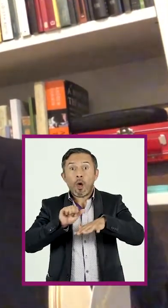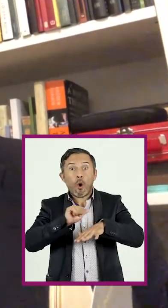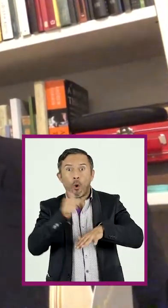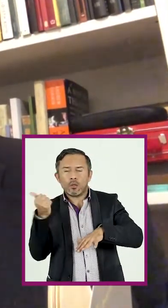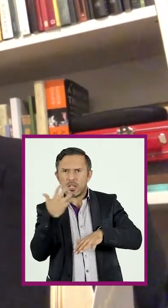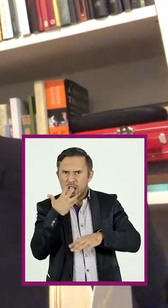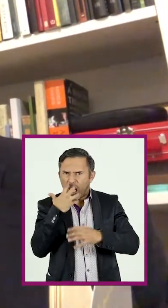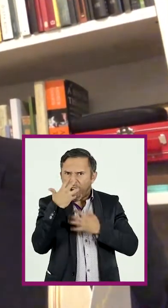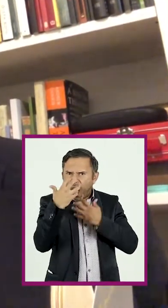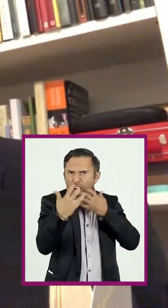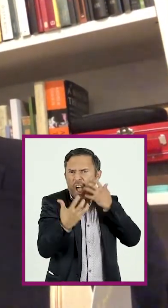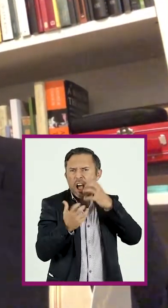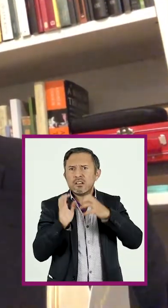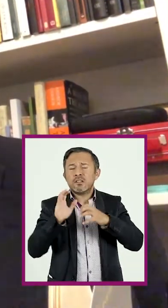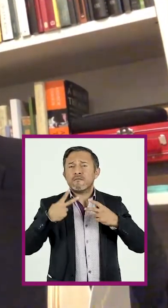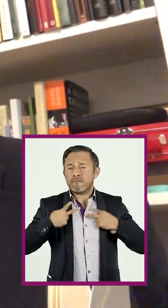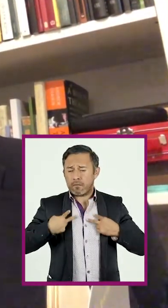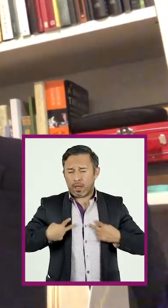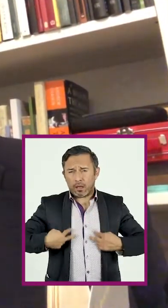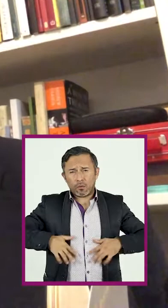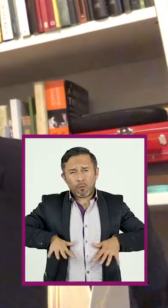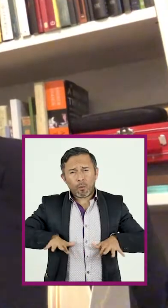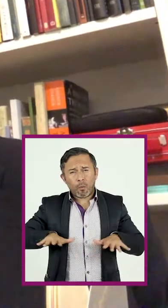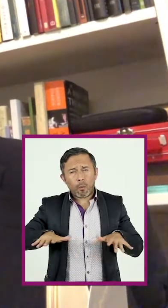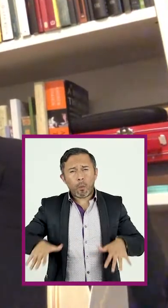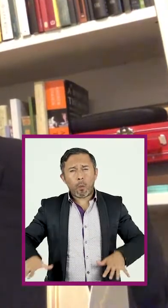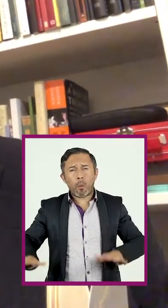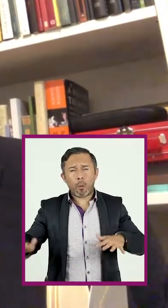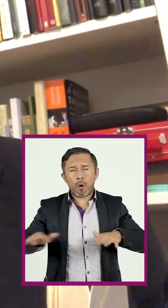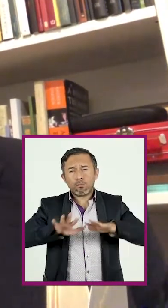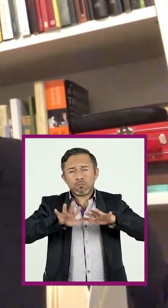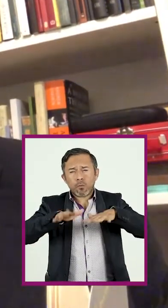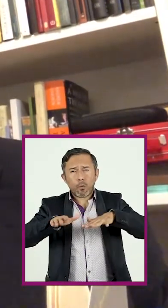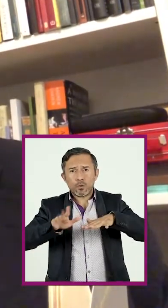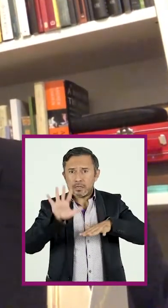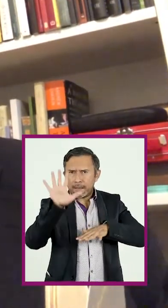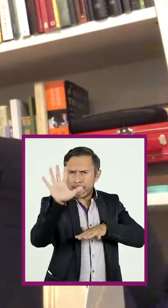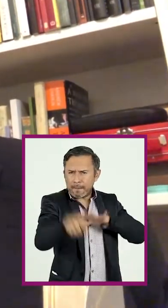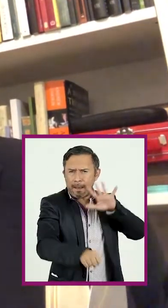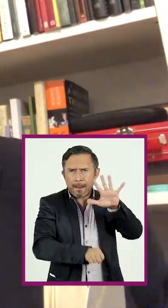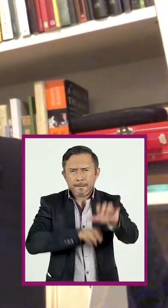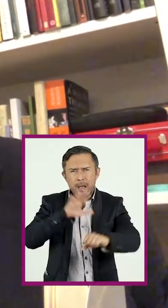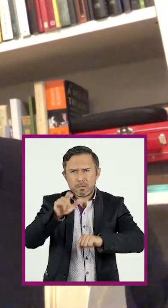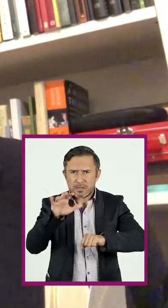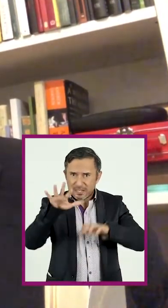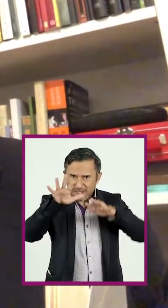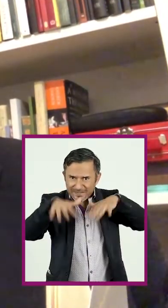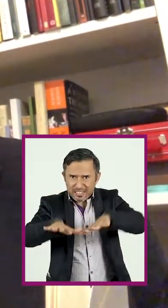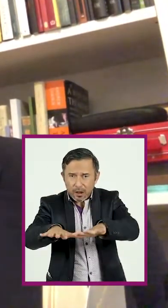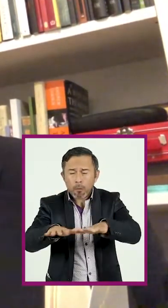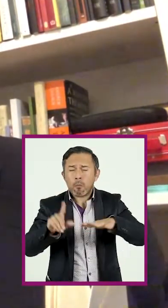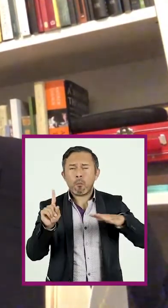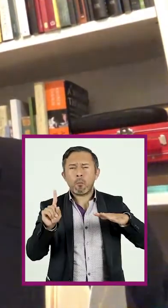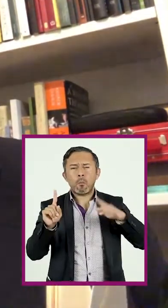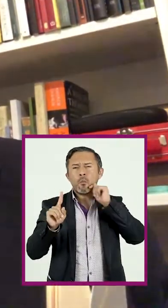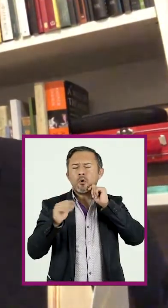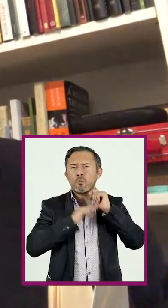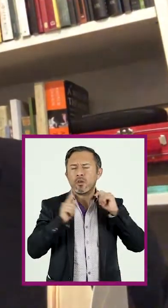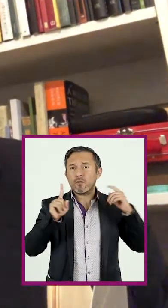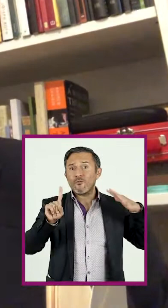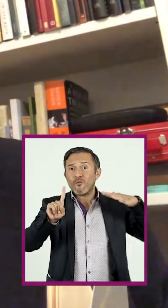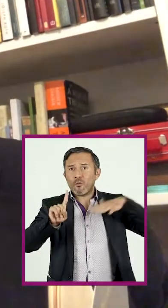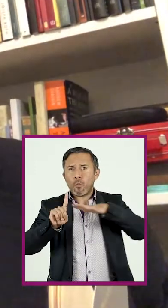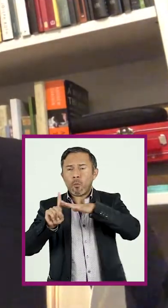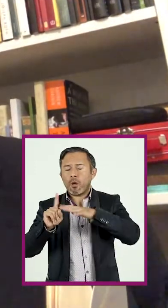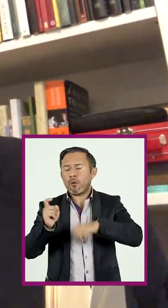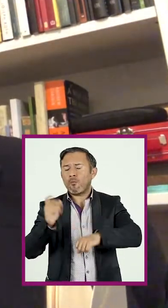los gritos de las otras, que la detenían por el vestido flotante, se colgó de mi brazo y se fue conmigo